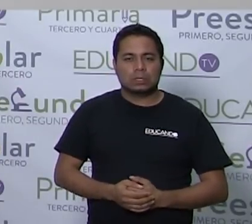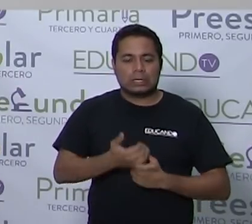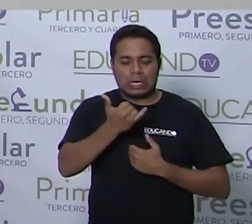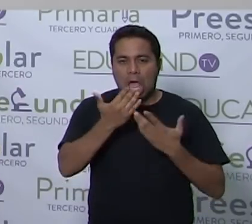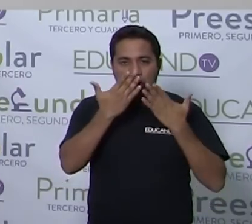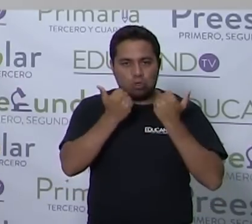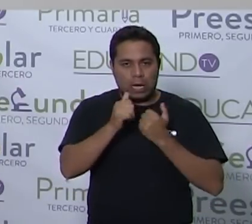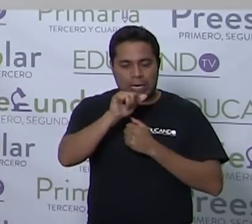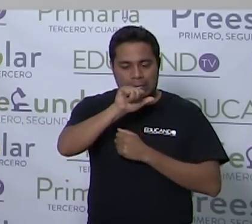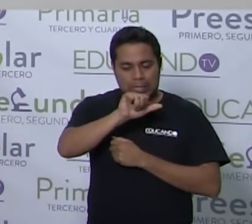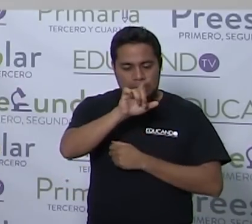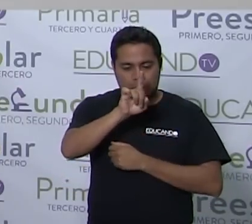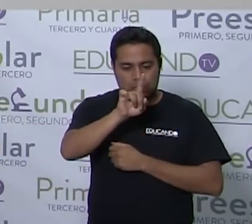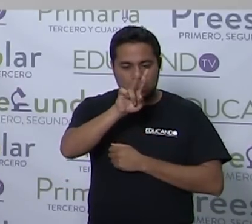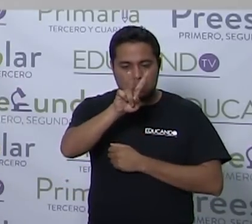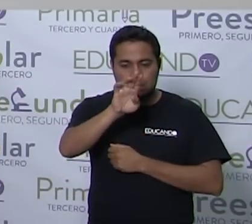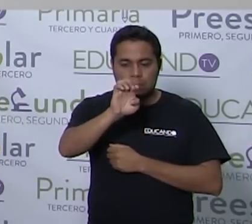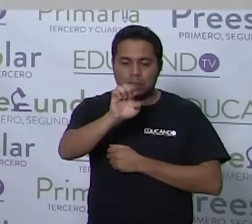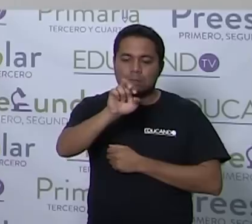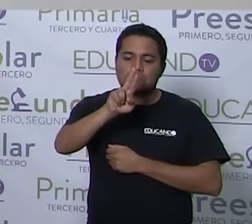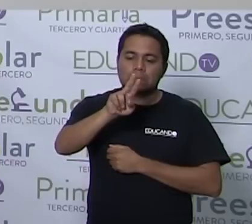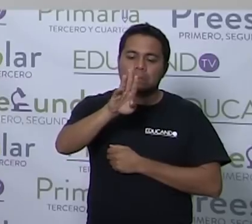adverbios.